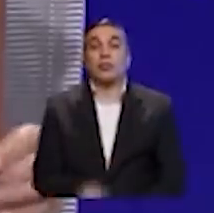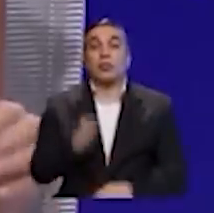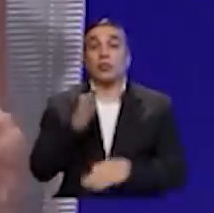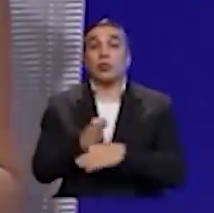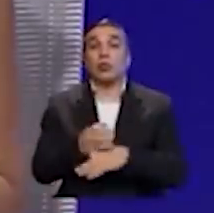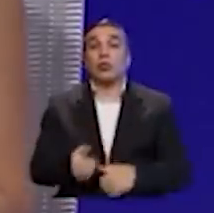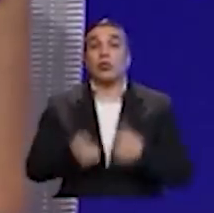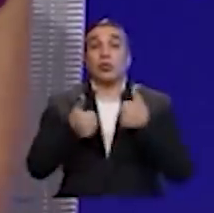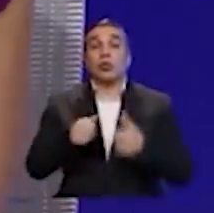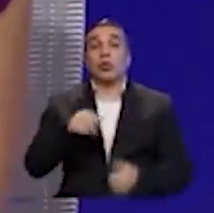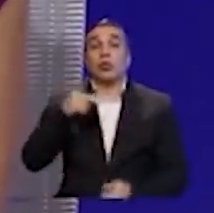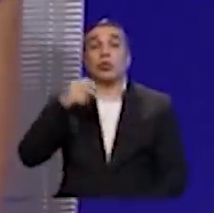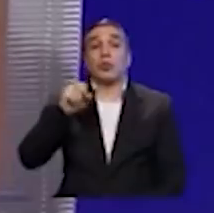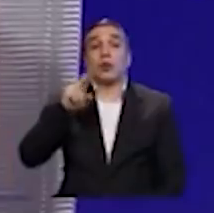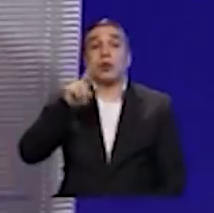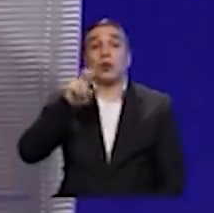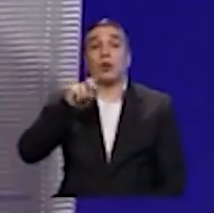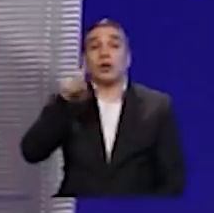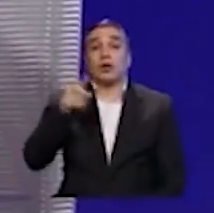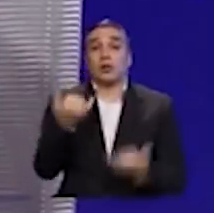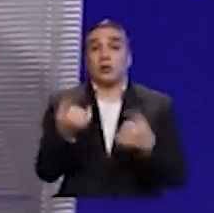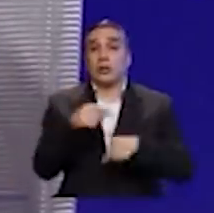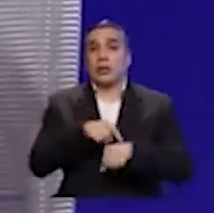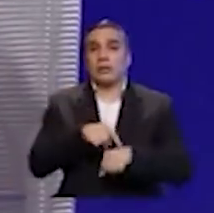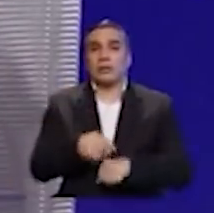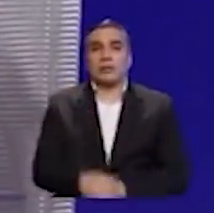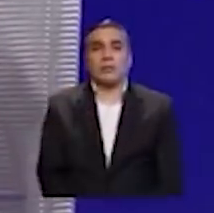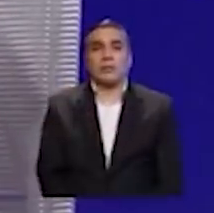verga. Turno del candidato Juan Fernando Churrasco.